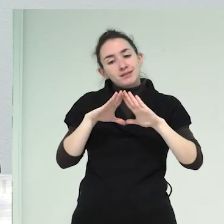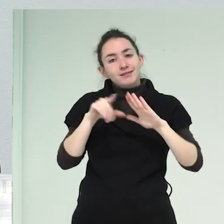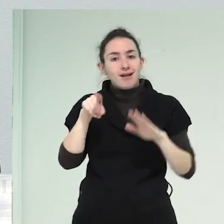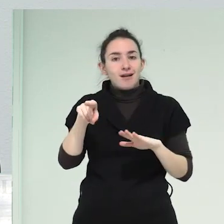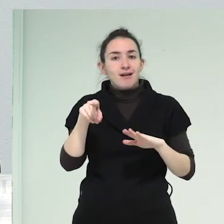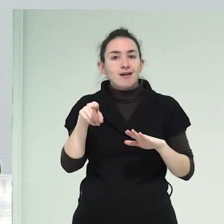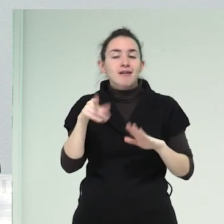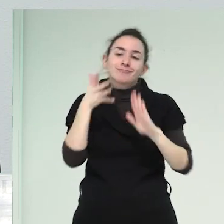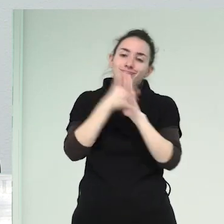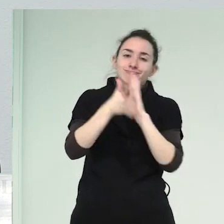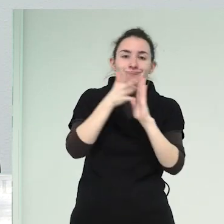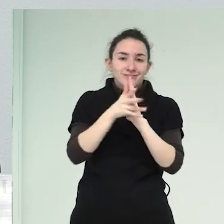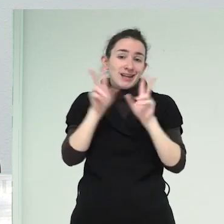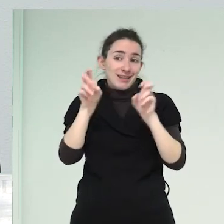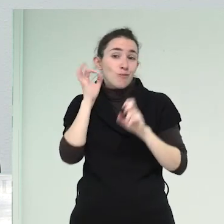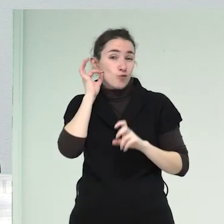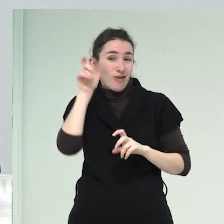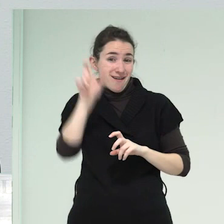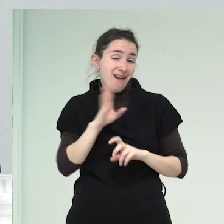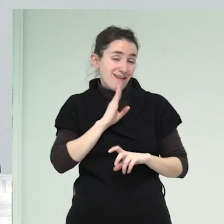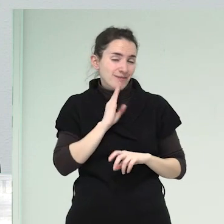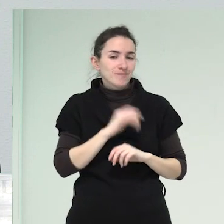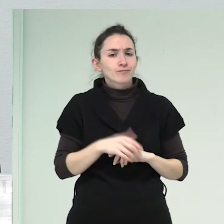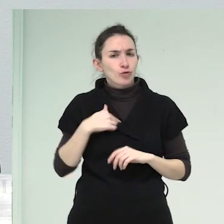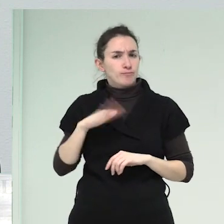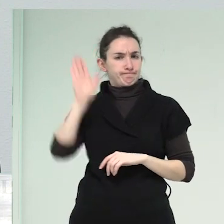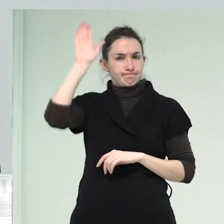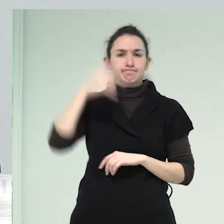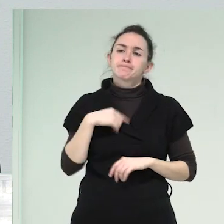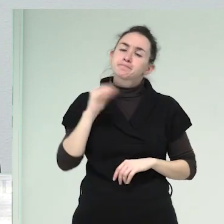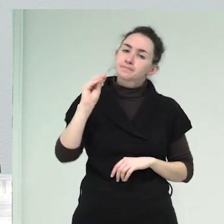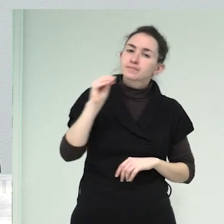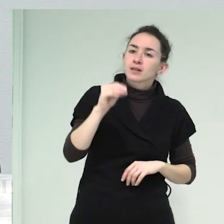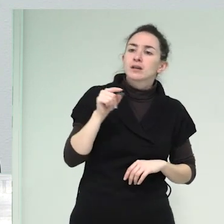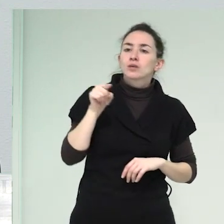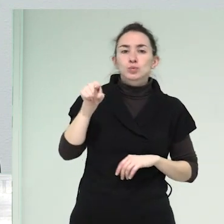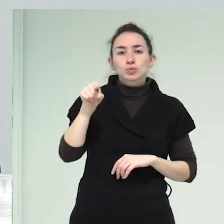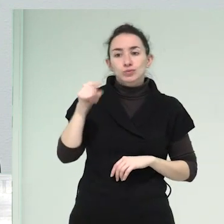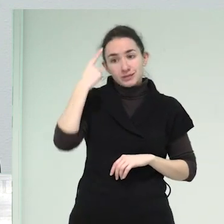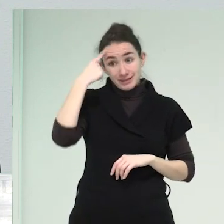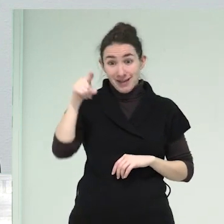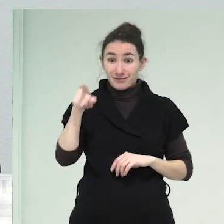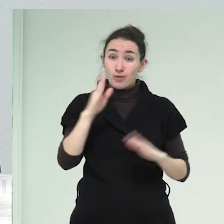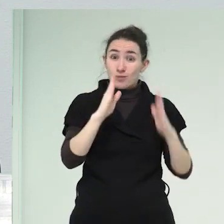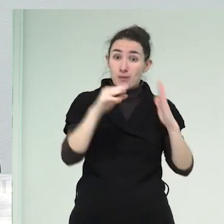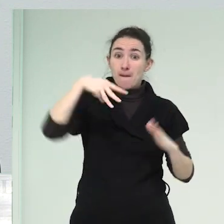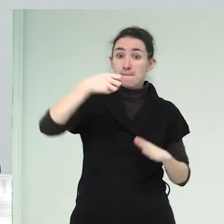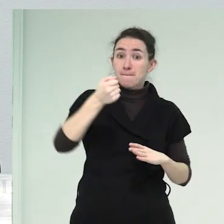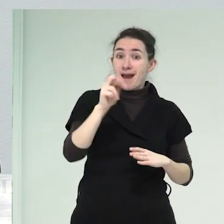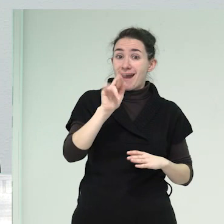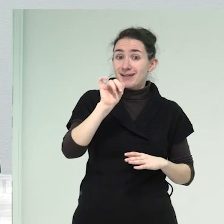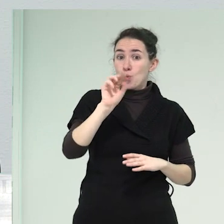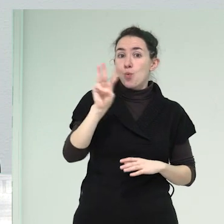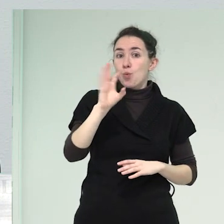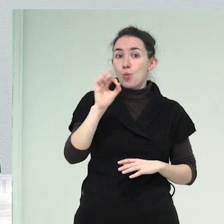hablaba de Mary Wollstonecraft. Yo levanté la mano y le dije, ¿usted ha pensado que también en el momento en que Mary Wollstonecraft